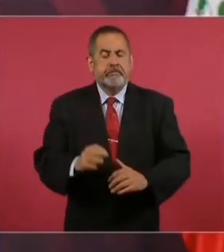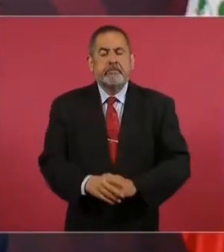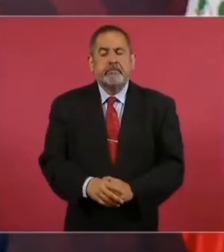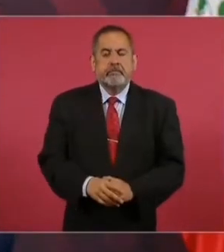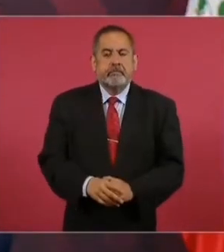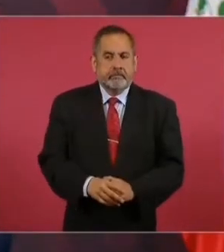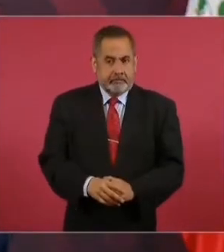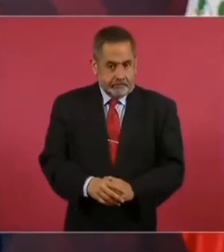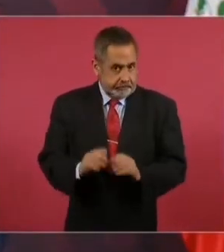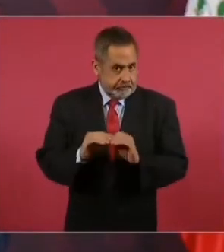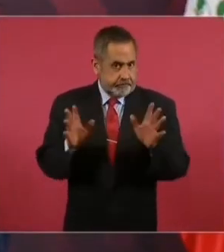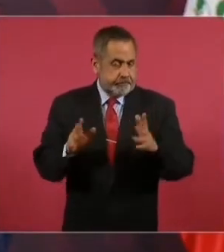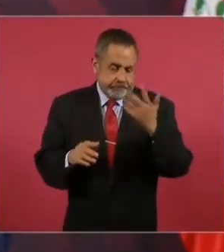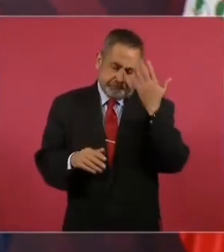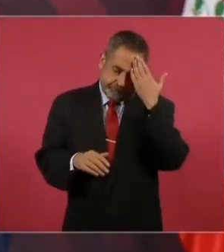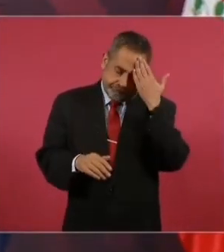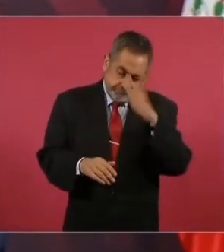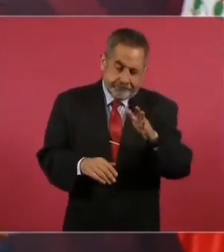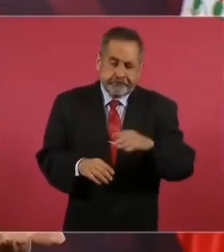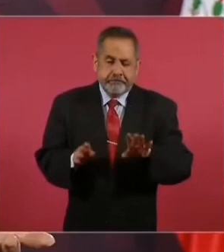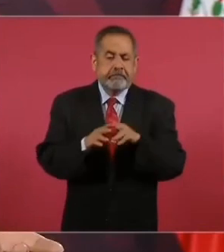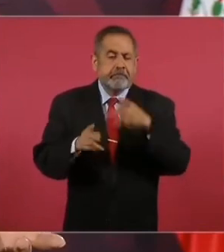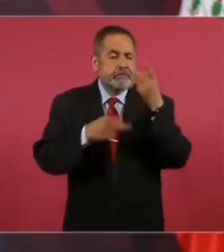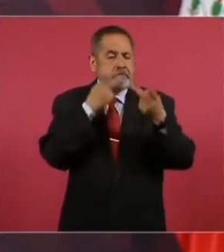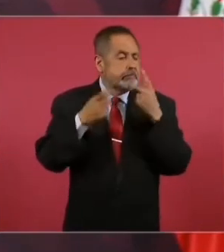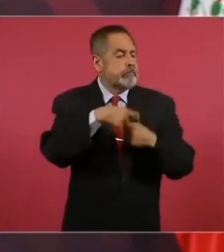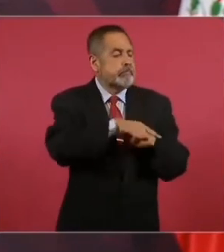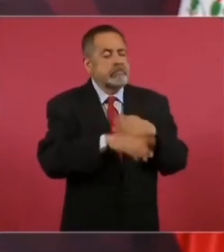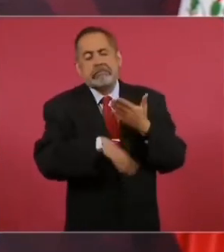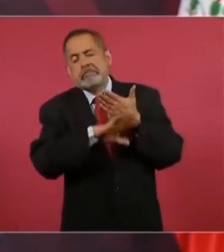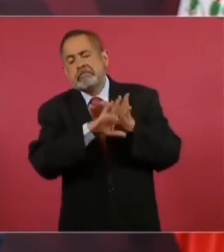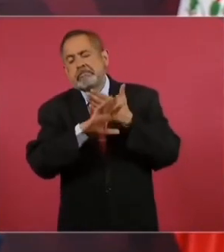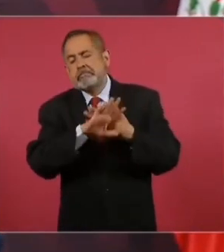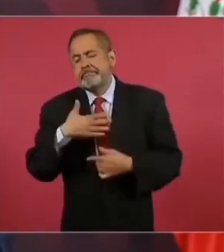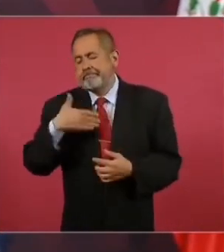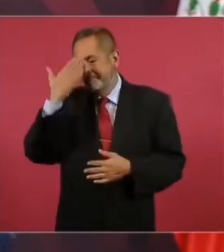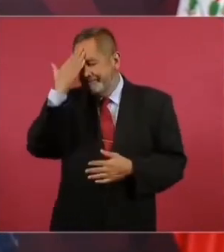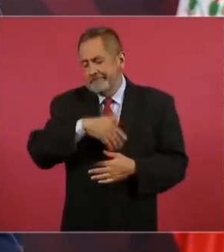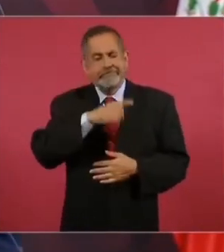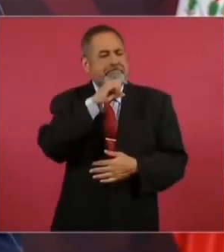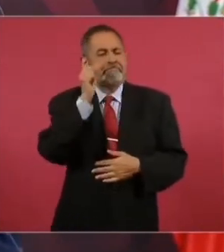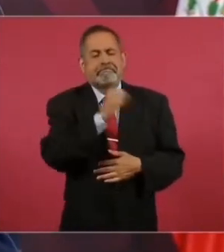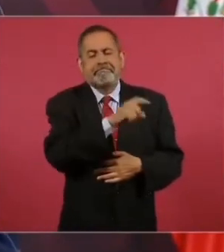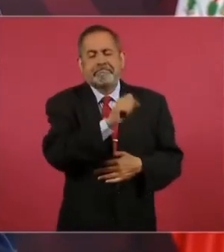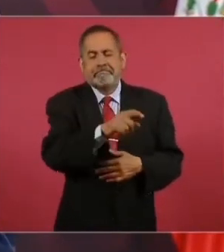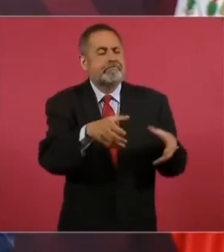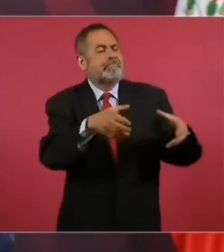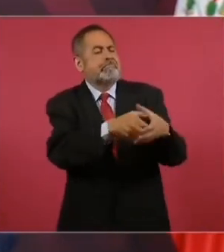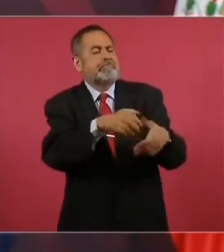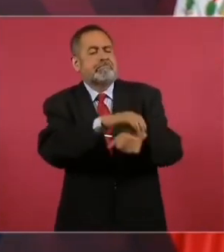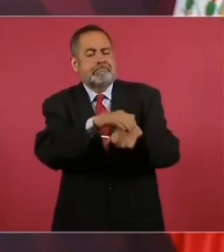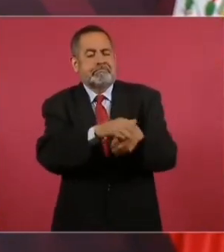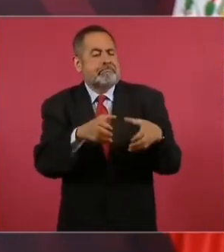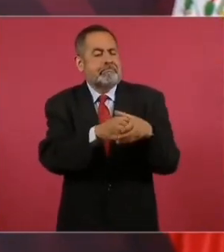Claro que ya sabía lo que iban a decir mis adversarios, los mismos amigos